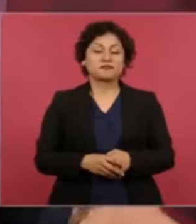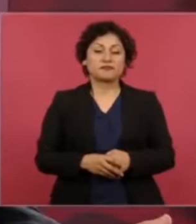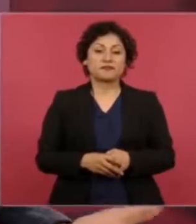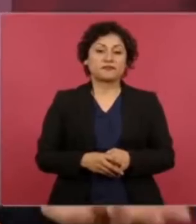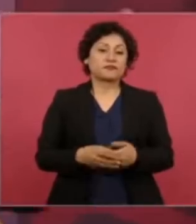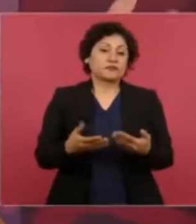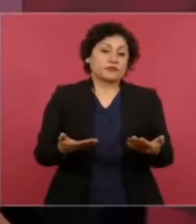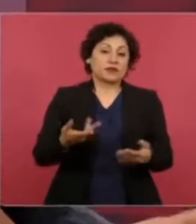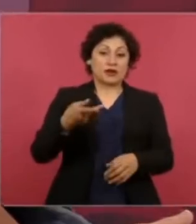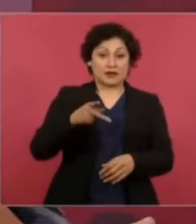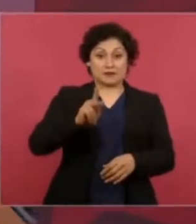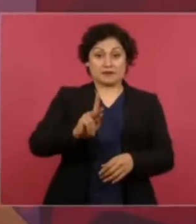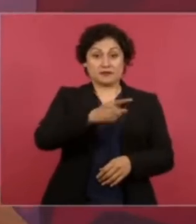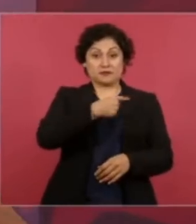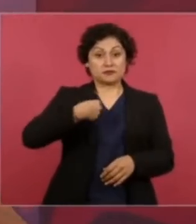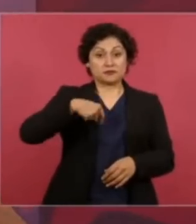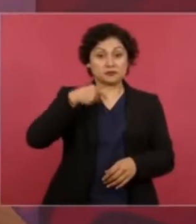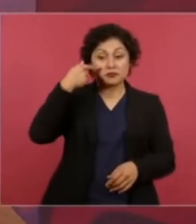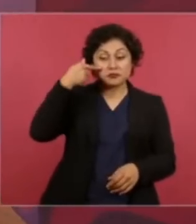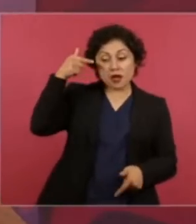estamos denunciando